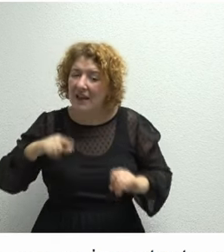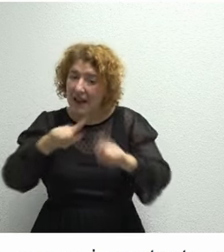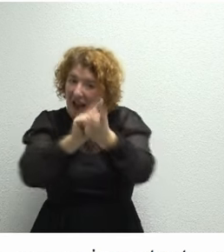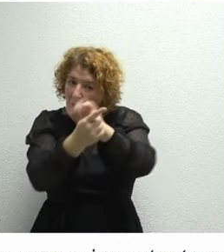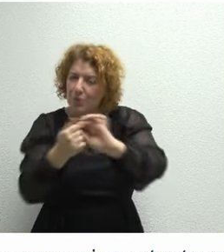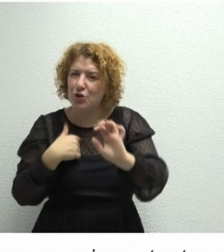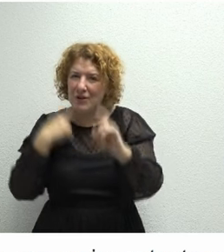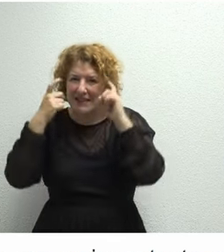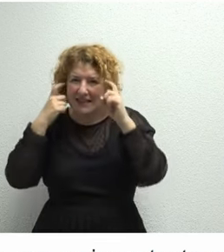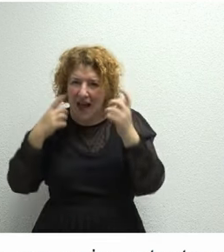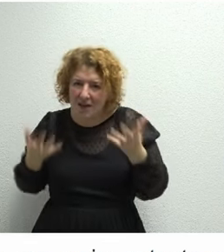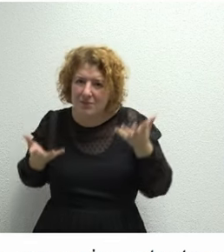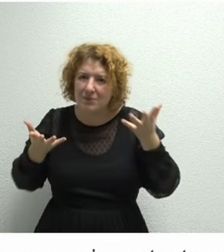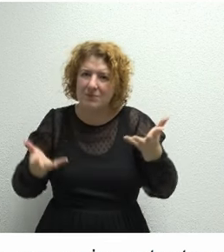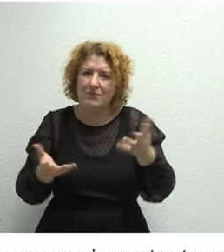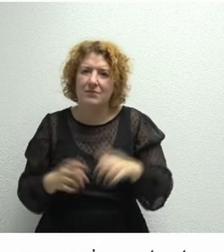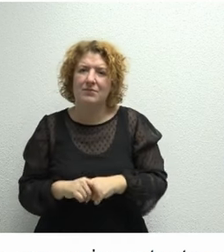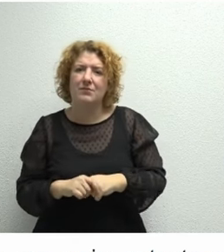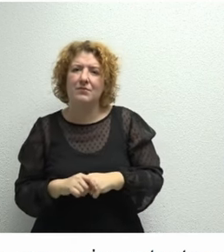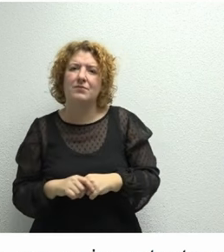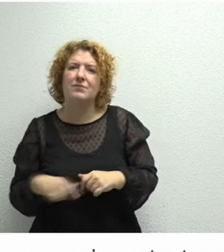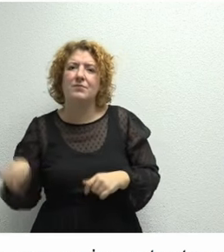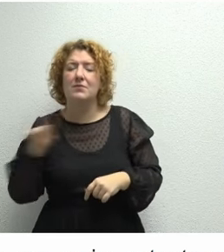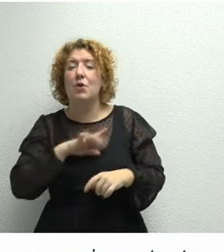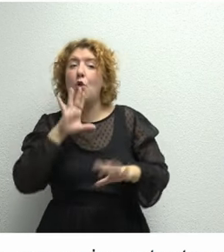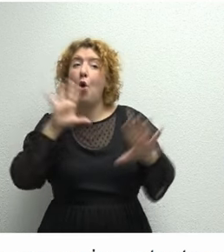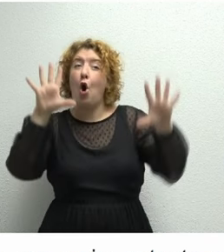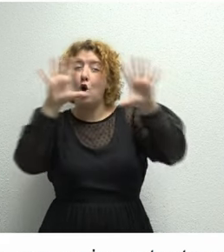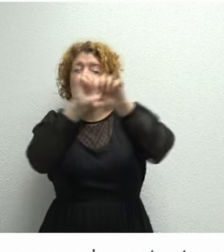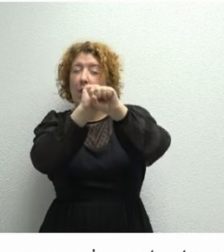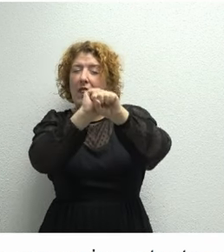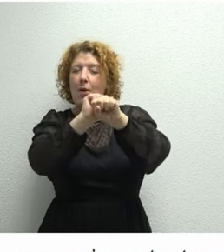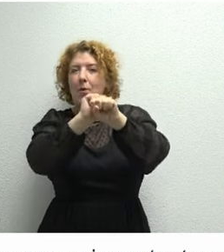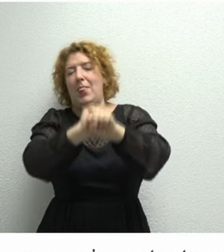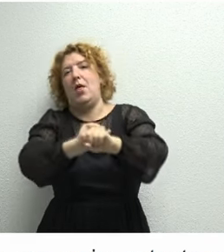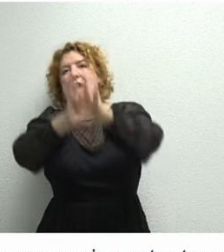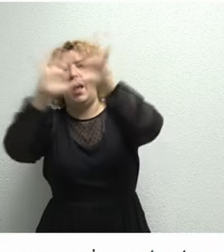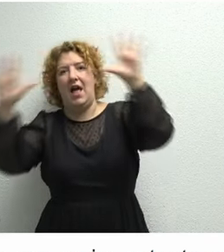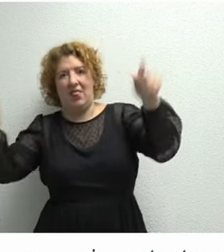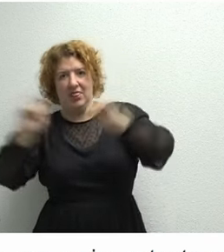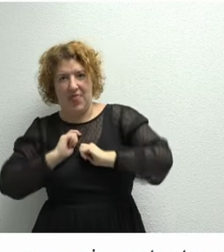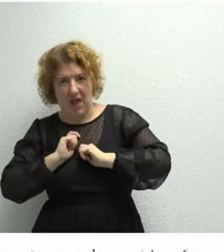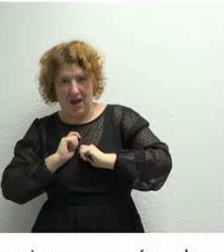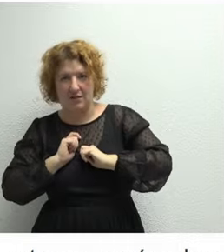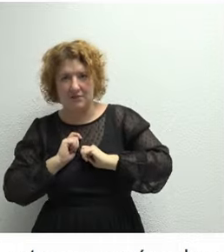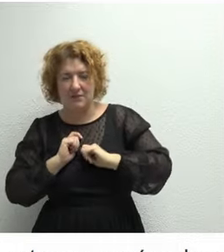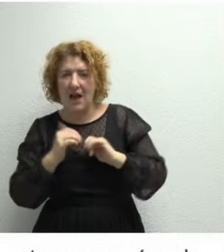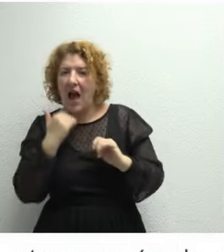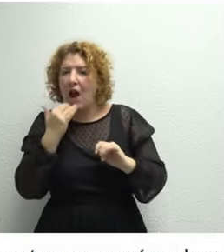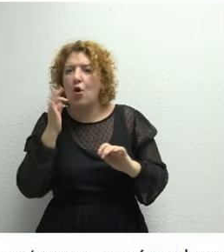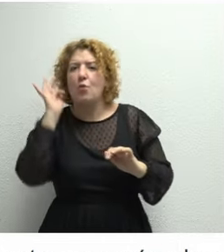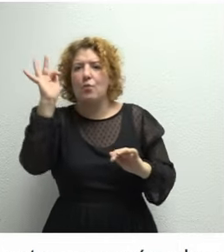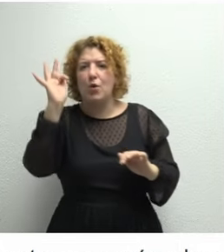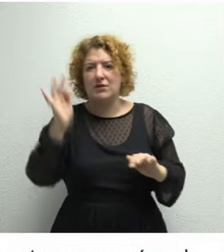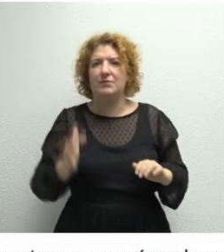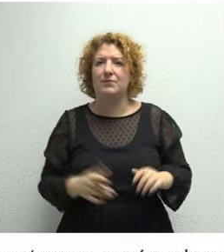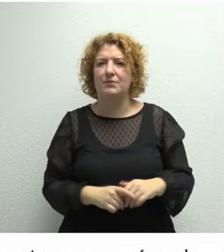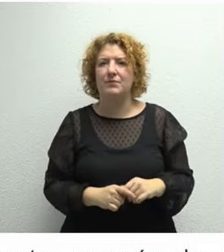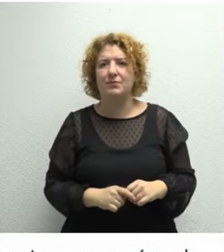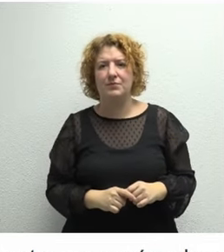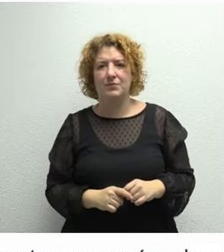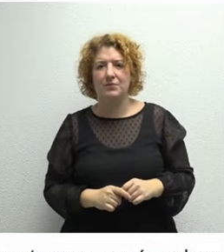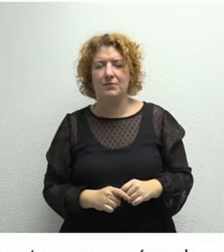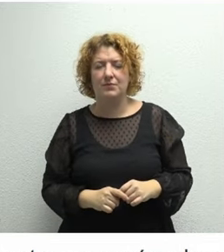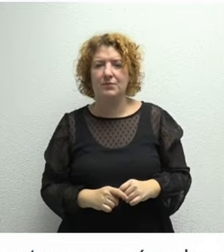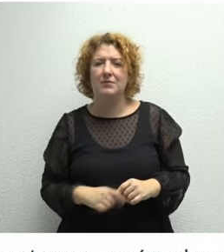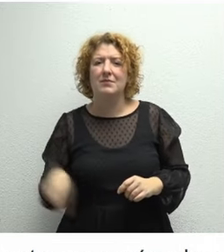que sea así no Y bueno pues transformar toda esta oscuridad en en un poco de luz no vamos a intentar sacar algo positivo de todo esto pues la realidad es que los